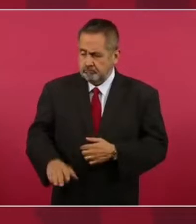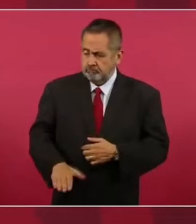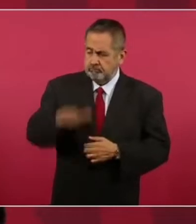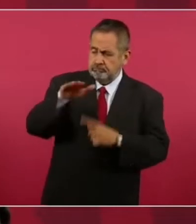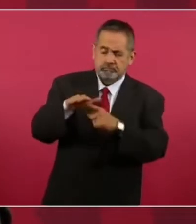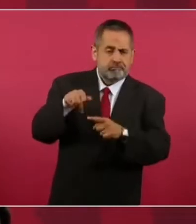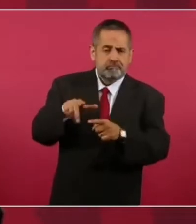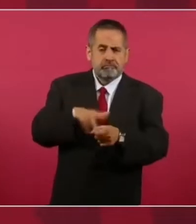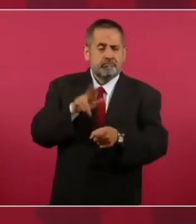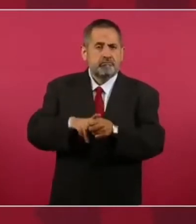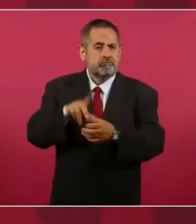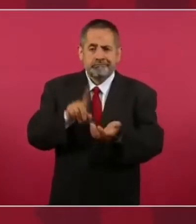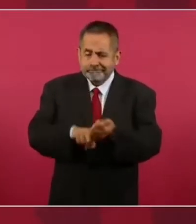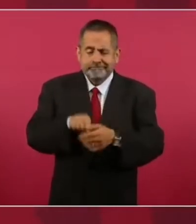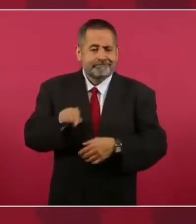es